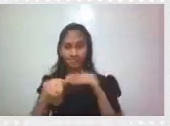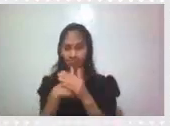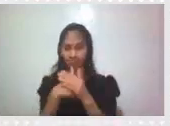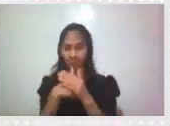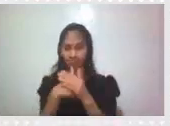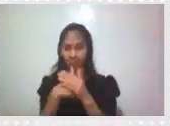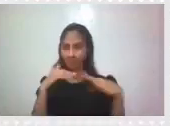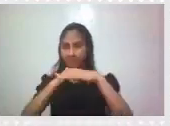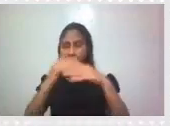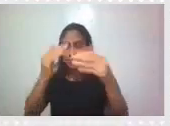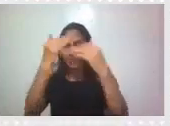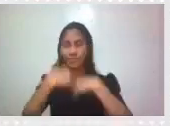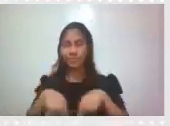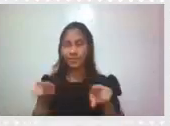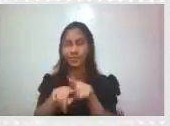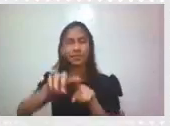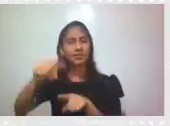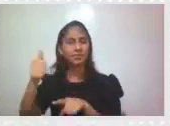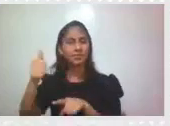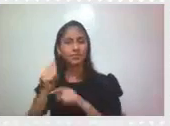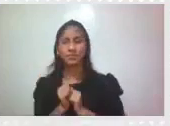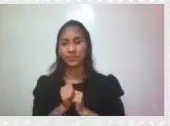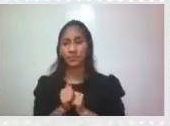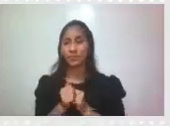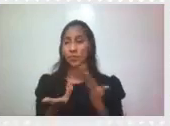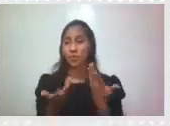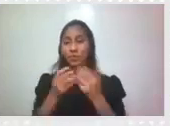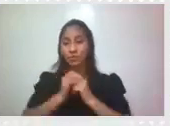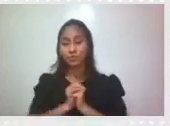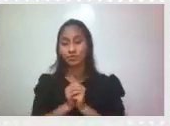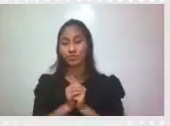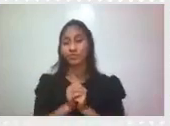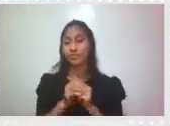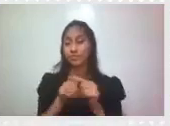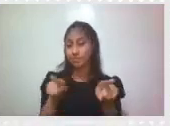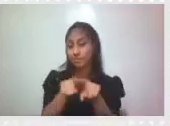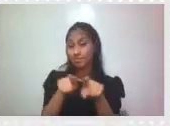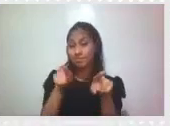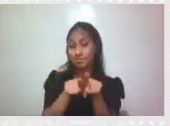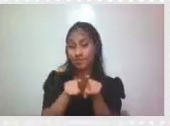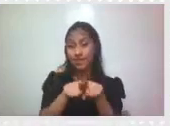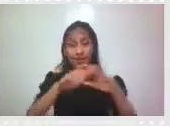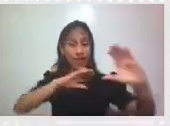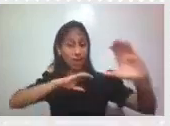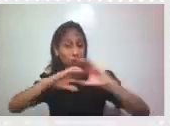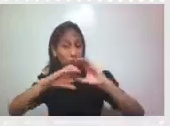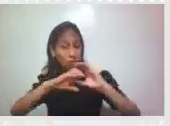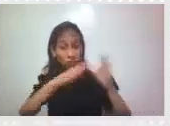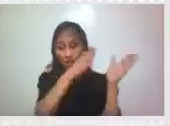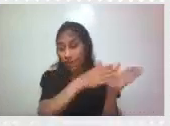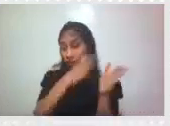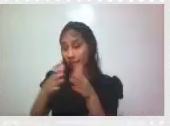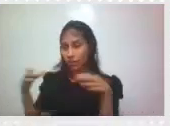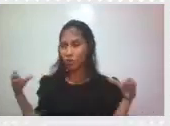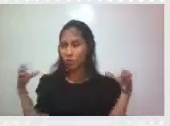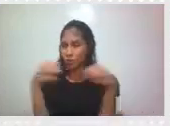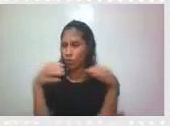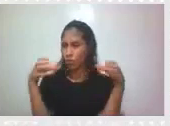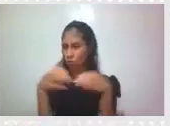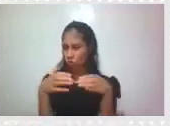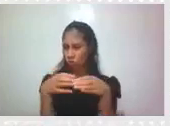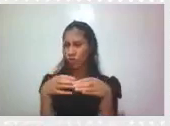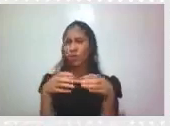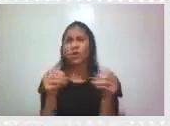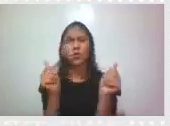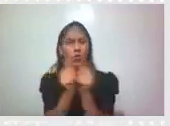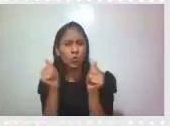importante son las acciones de comunicación conjunta. En la línea comunicacional y de la mano